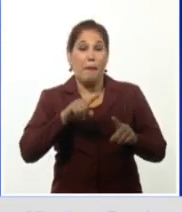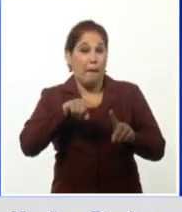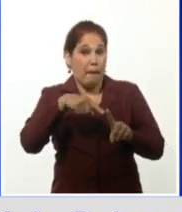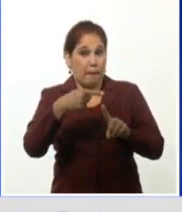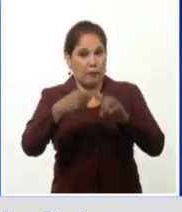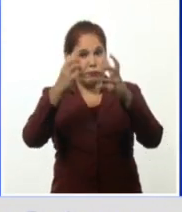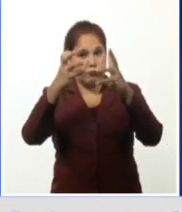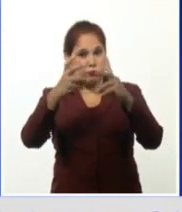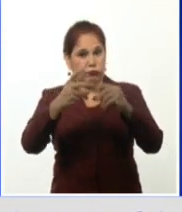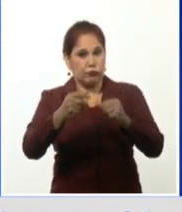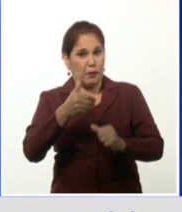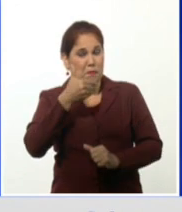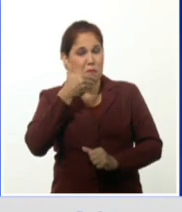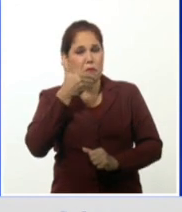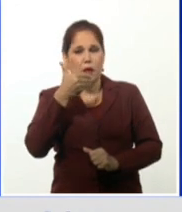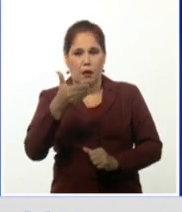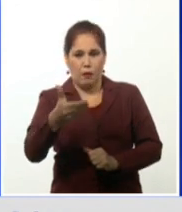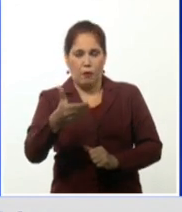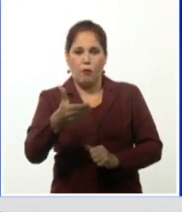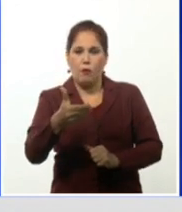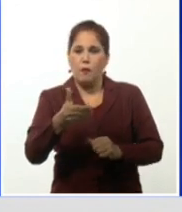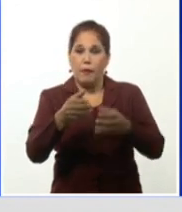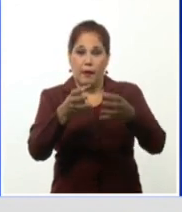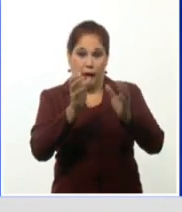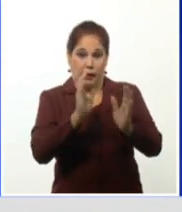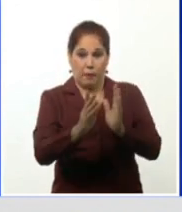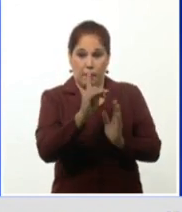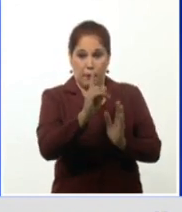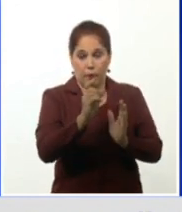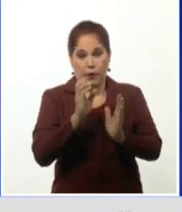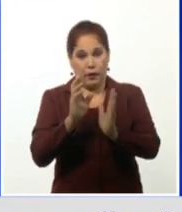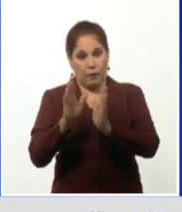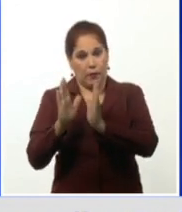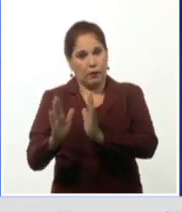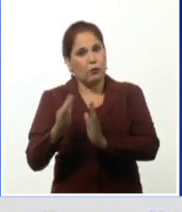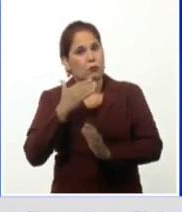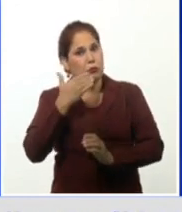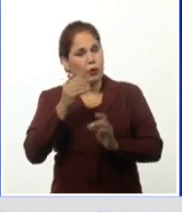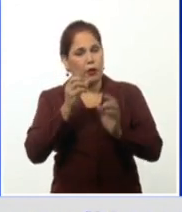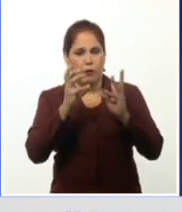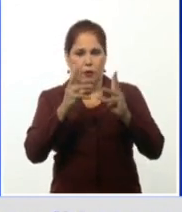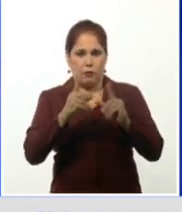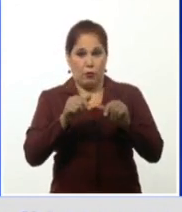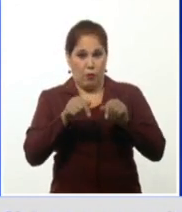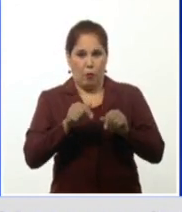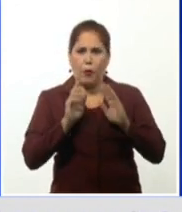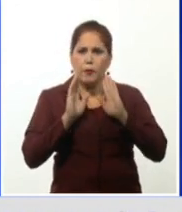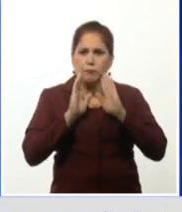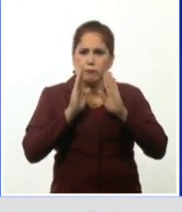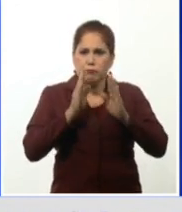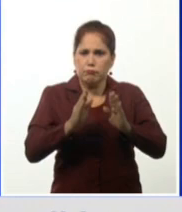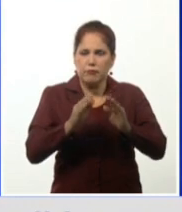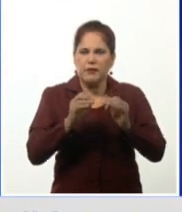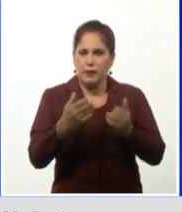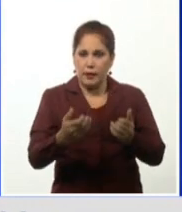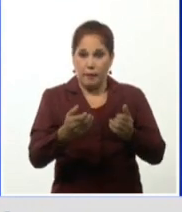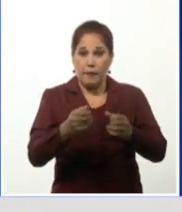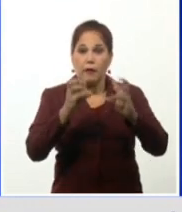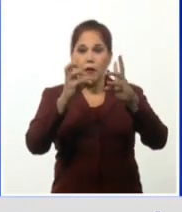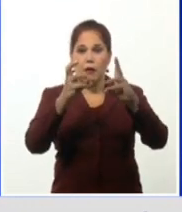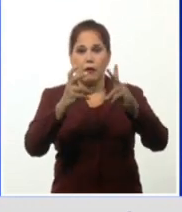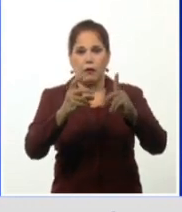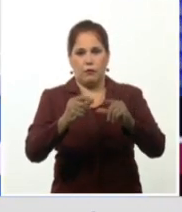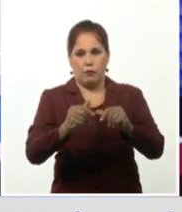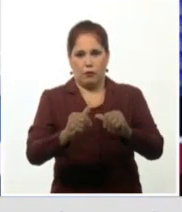resultados favorables de la fase 1 y 2 de ensayos clínicos. Hoy nos detendremos justamente en estos resultados,